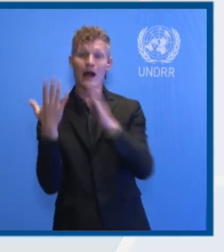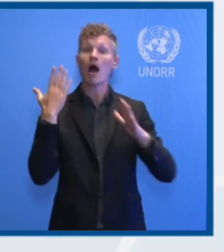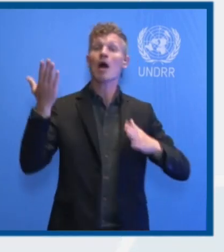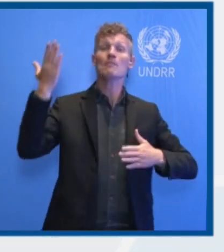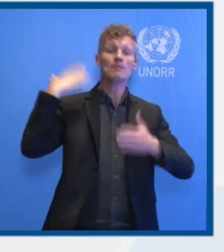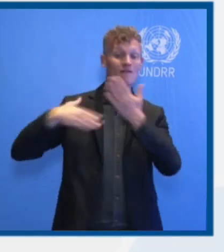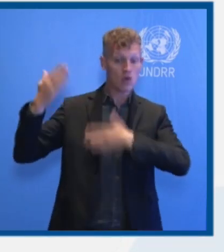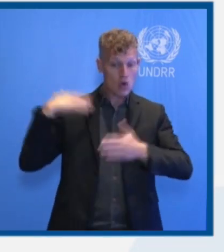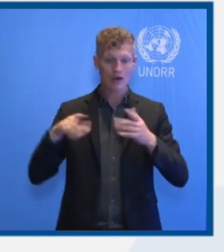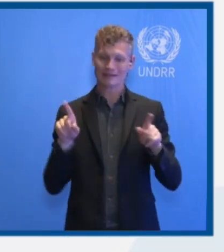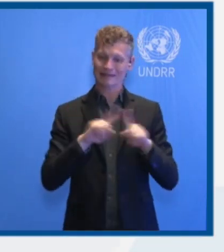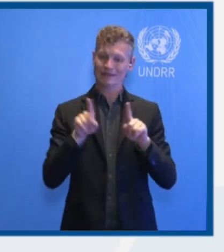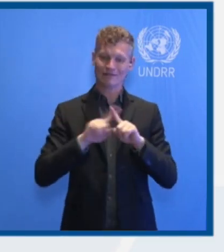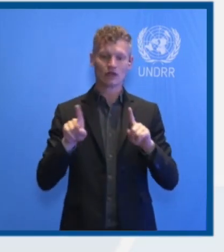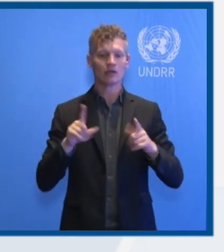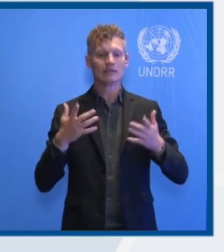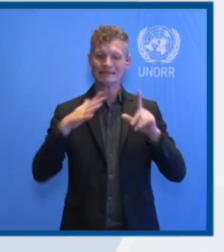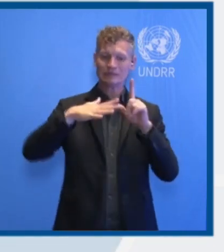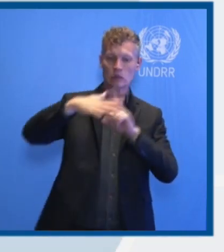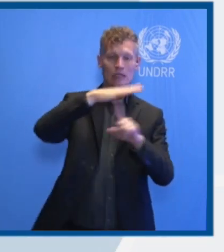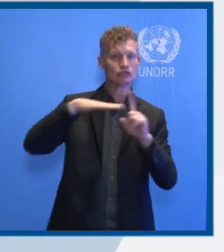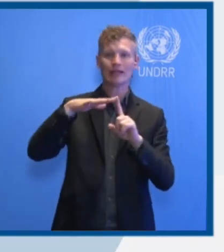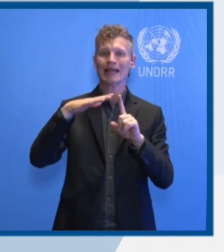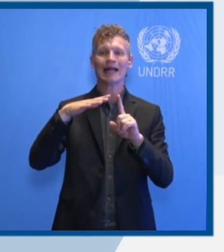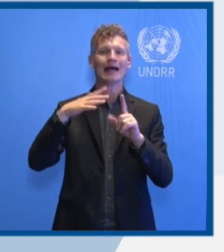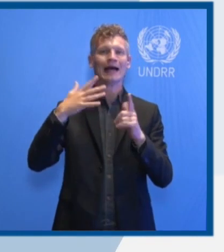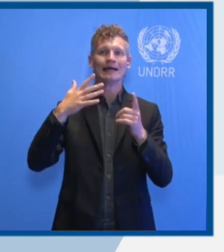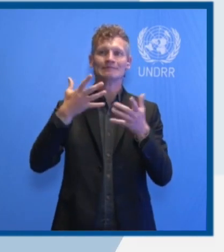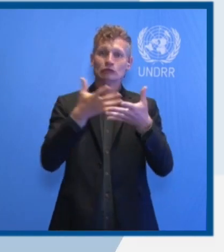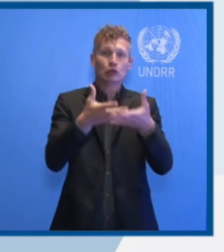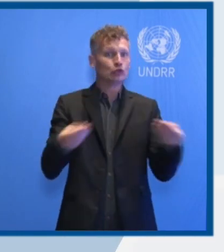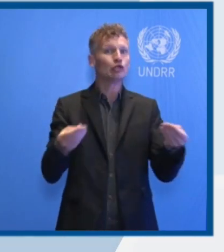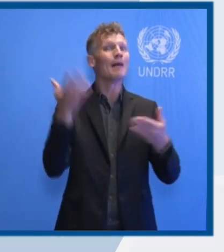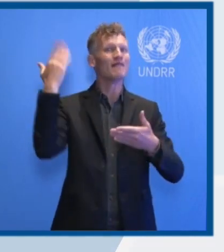social y ecológico y pues que nos permita aproximarnos a los riesgos sistémicos.